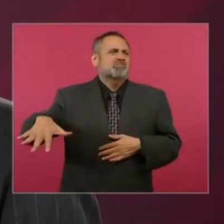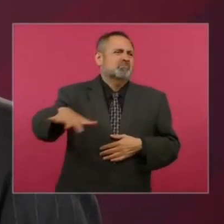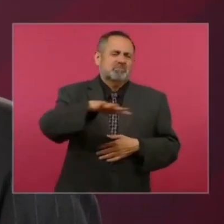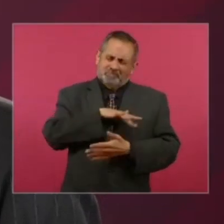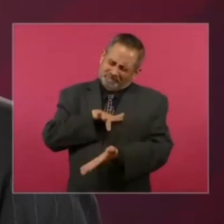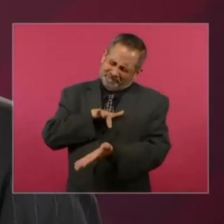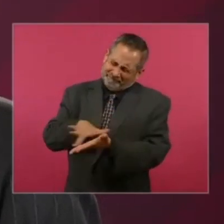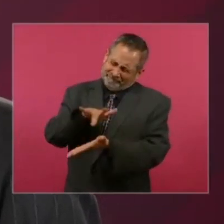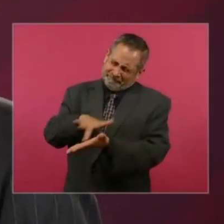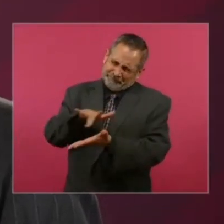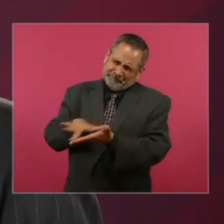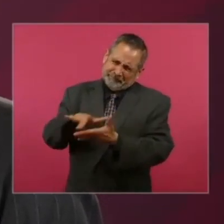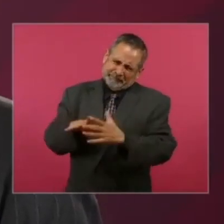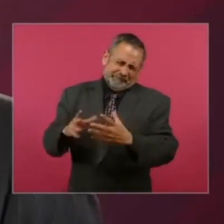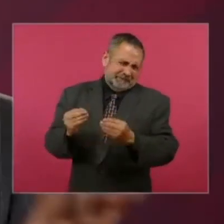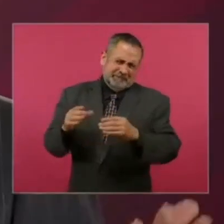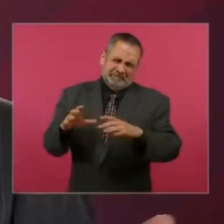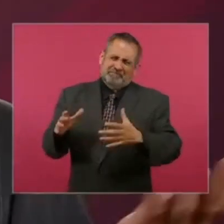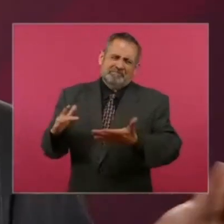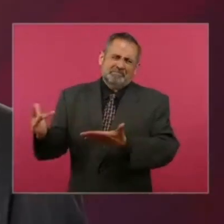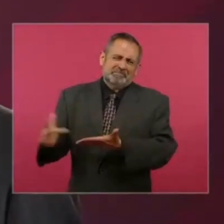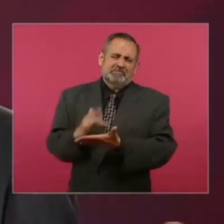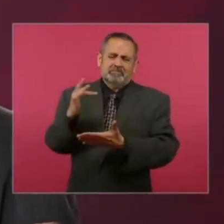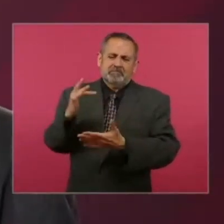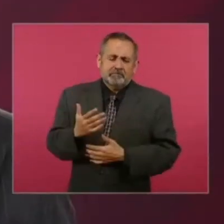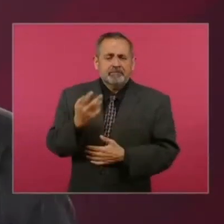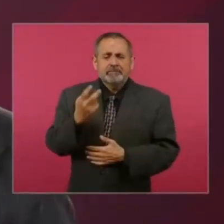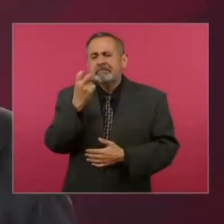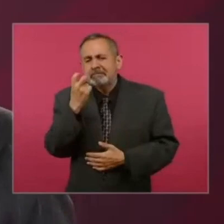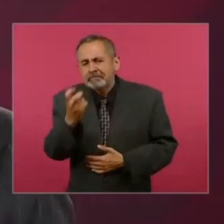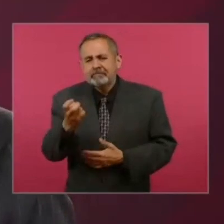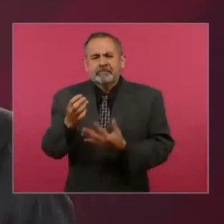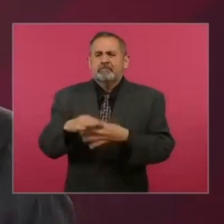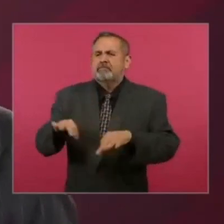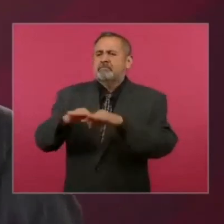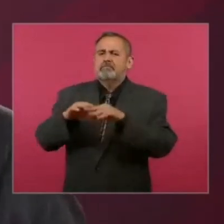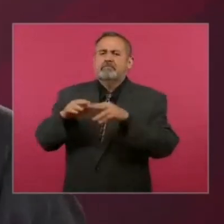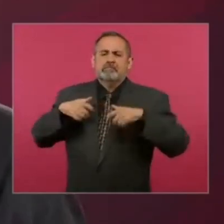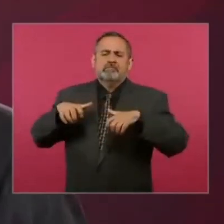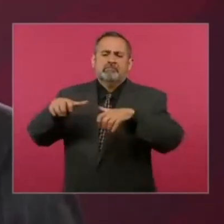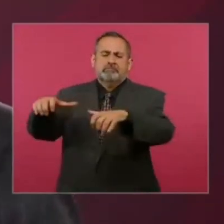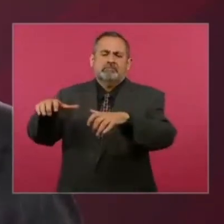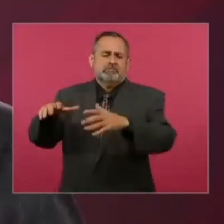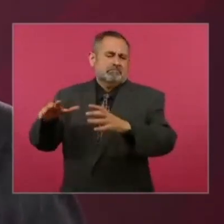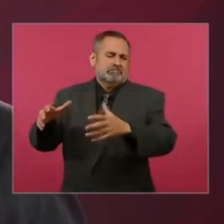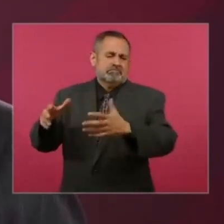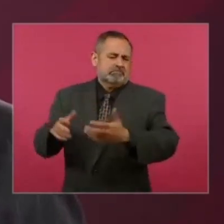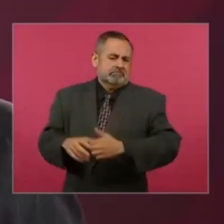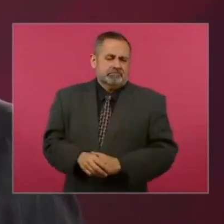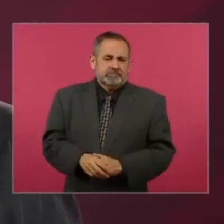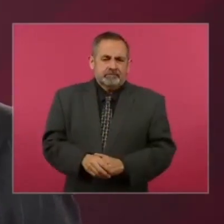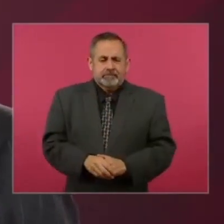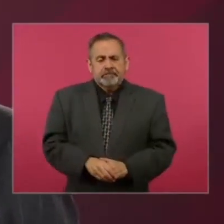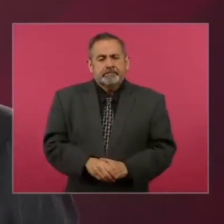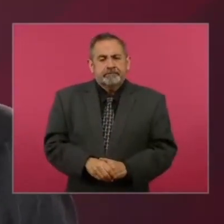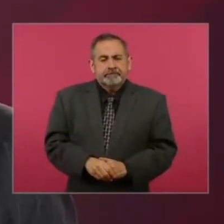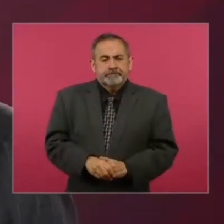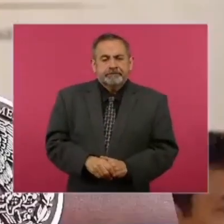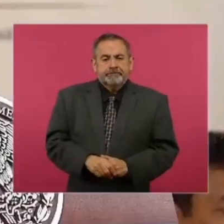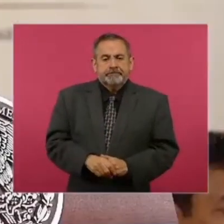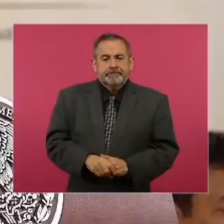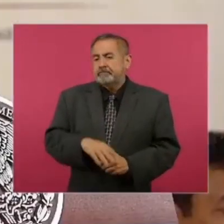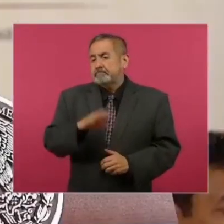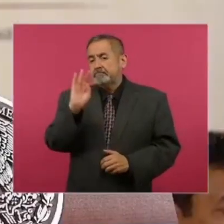en los Estados o sea cada estado funciona diferente Pero la mayoría de los jueces son elegidos por voto Popular en